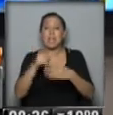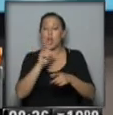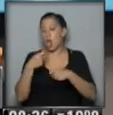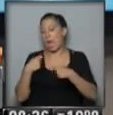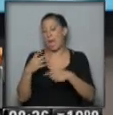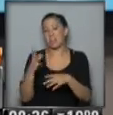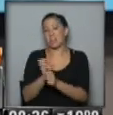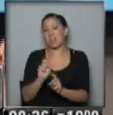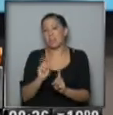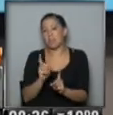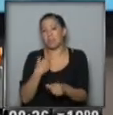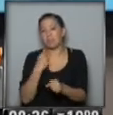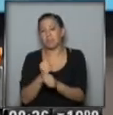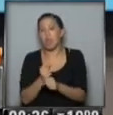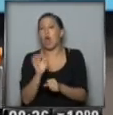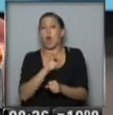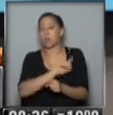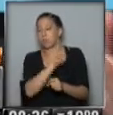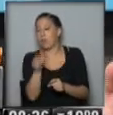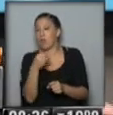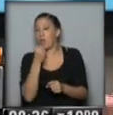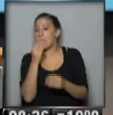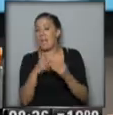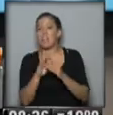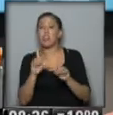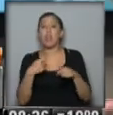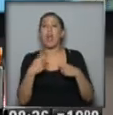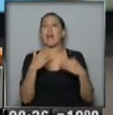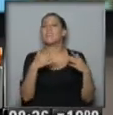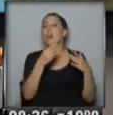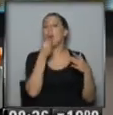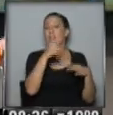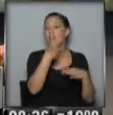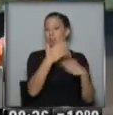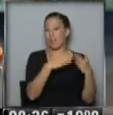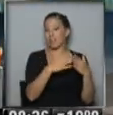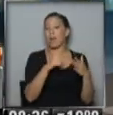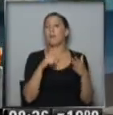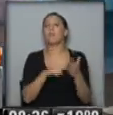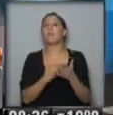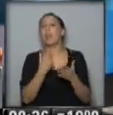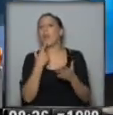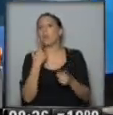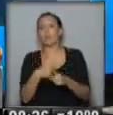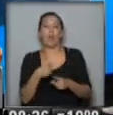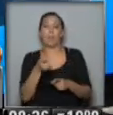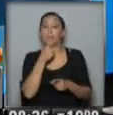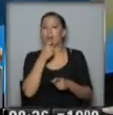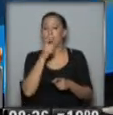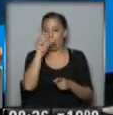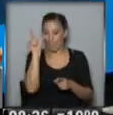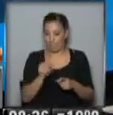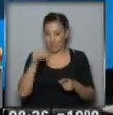transporte o vuelve a comer a su casa entonces no gasta en comida fuera del hogar pero por el clima a lo mejor por ejemplo en la patagonia